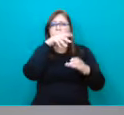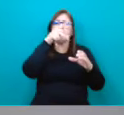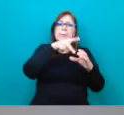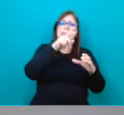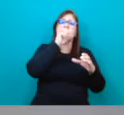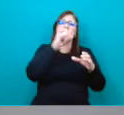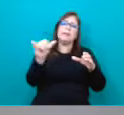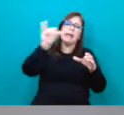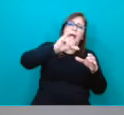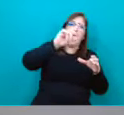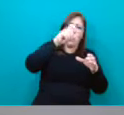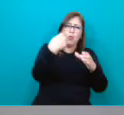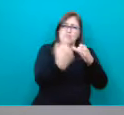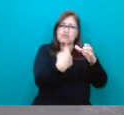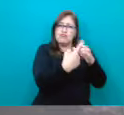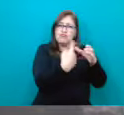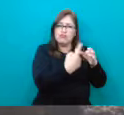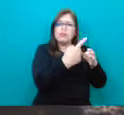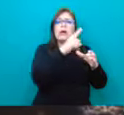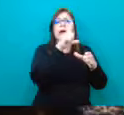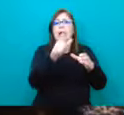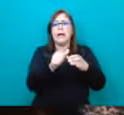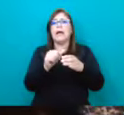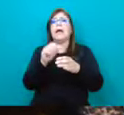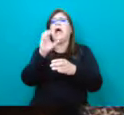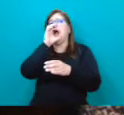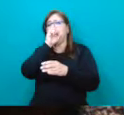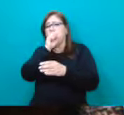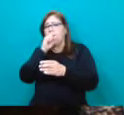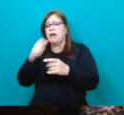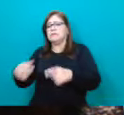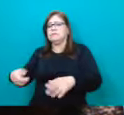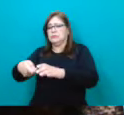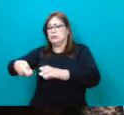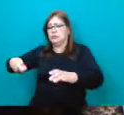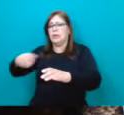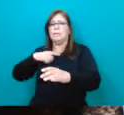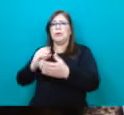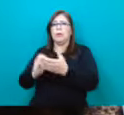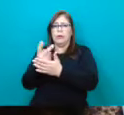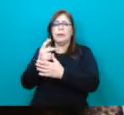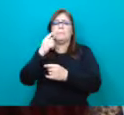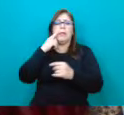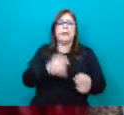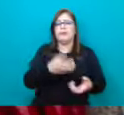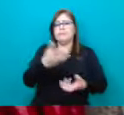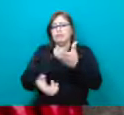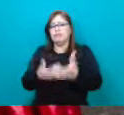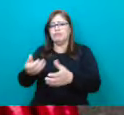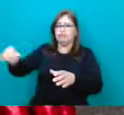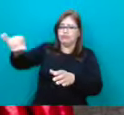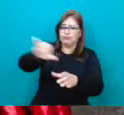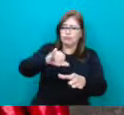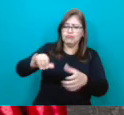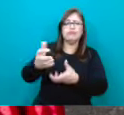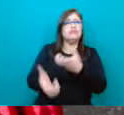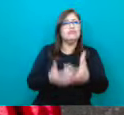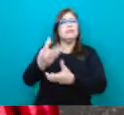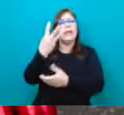cebolla, la pimienta y un chorrito de agua. Calentamos el aceite de oliva en una olla y freímos ahí la salsa por tres minutos.